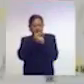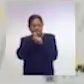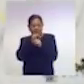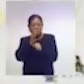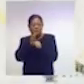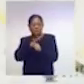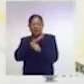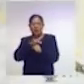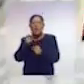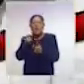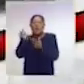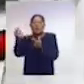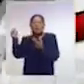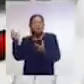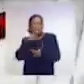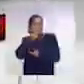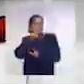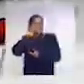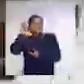algunos de los policías federales.